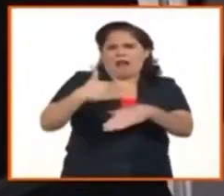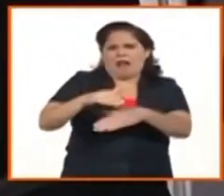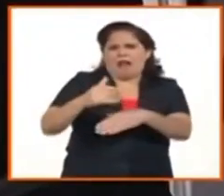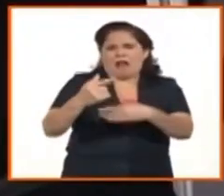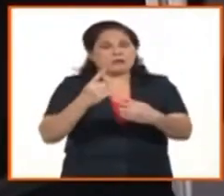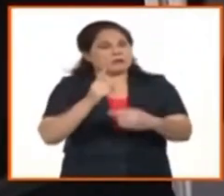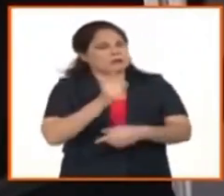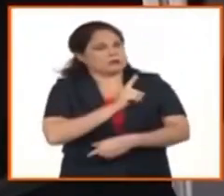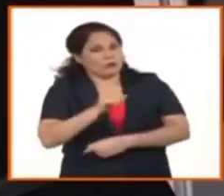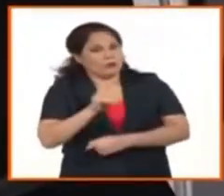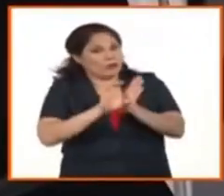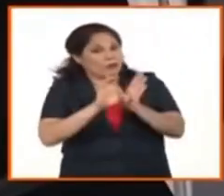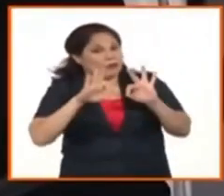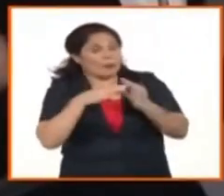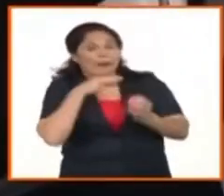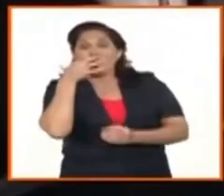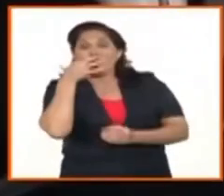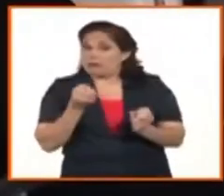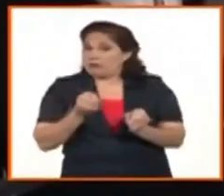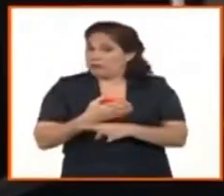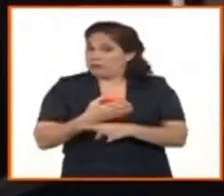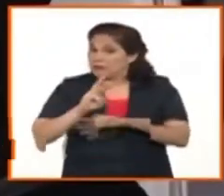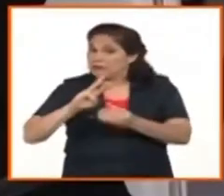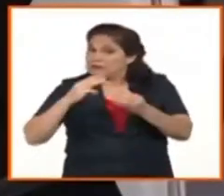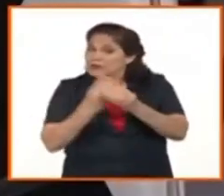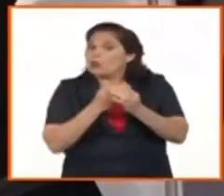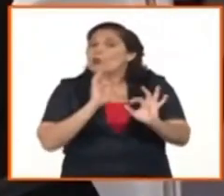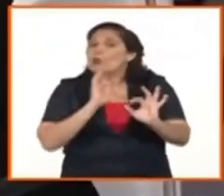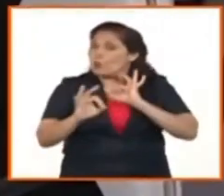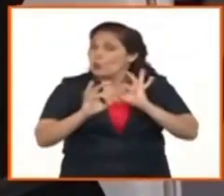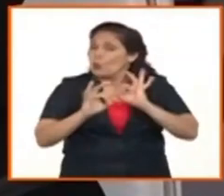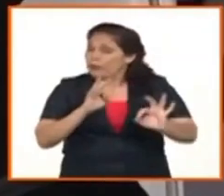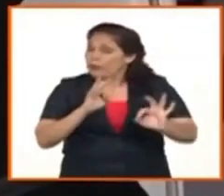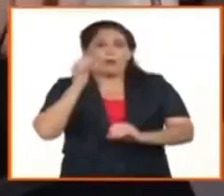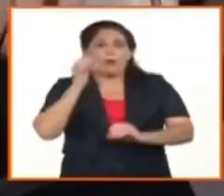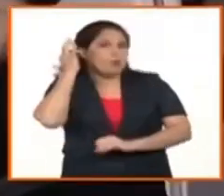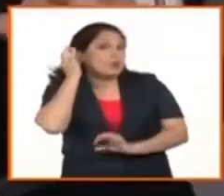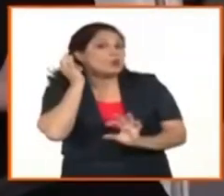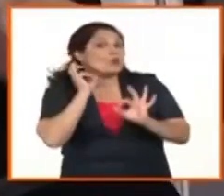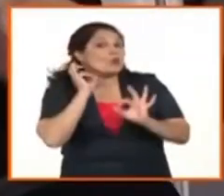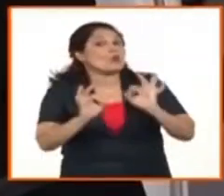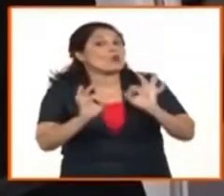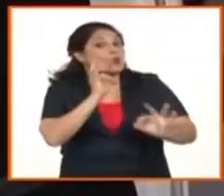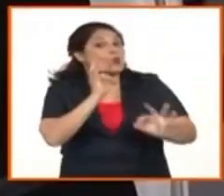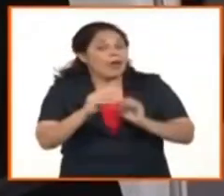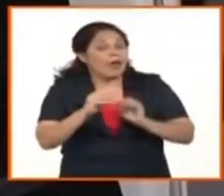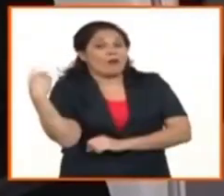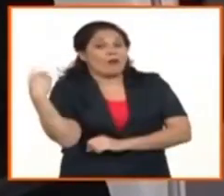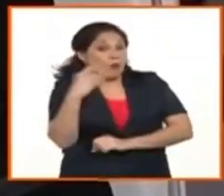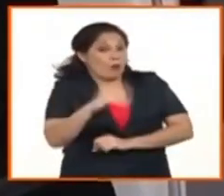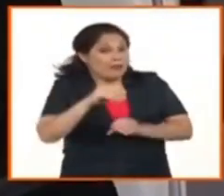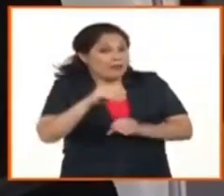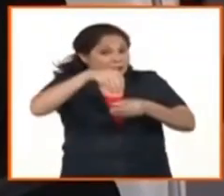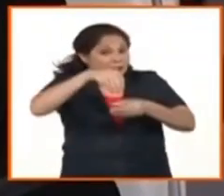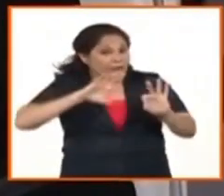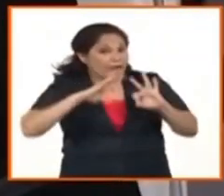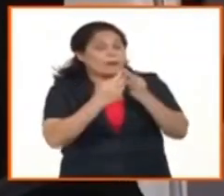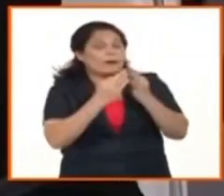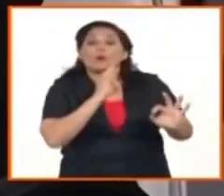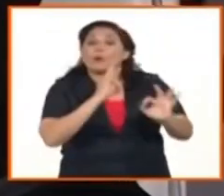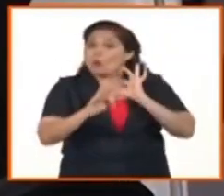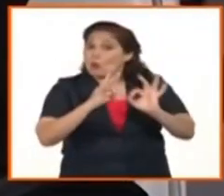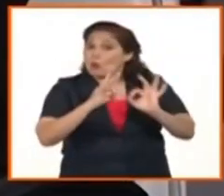definirlo pero además describe las formas en las que se manifiesta la violencia al interior de la familia